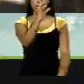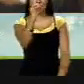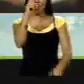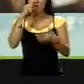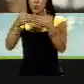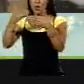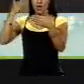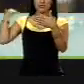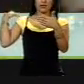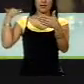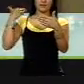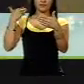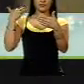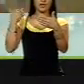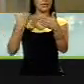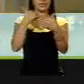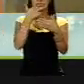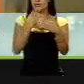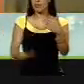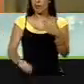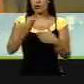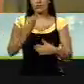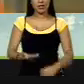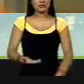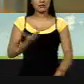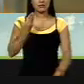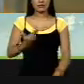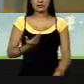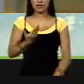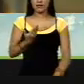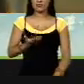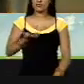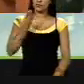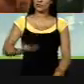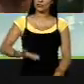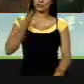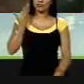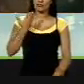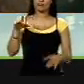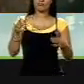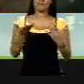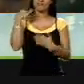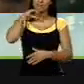25 días después de que el Congreso Constituyente